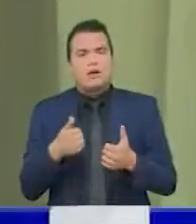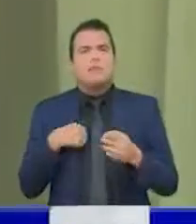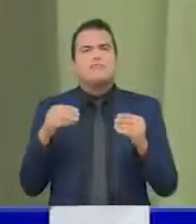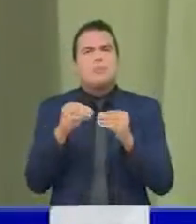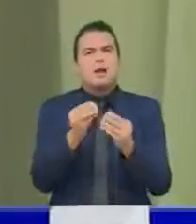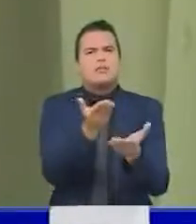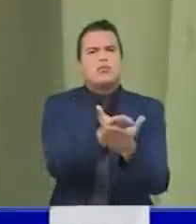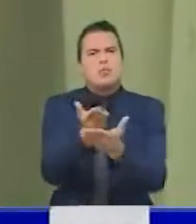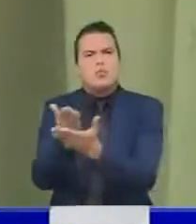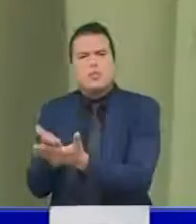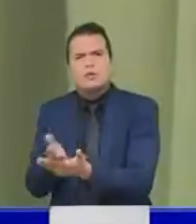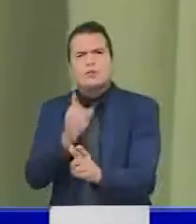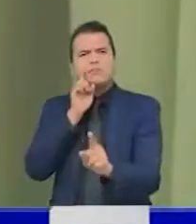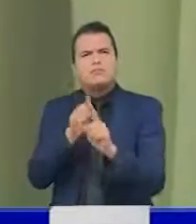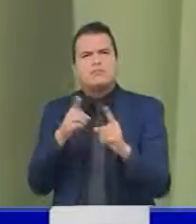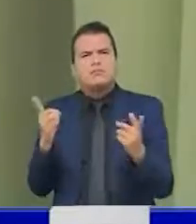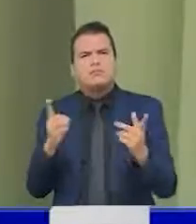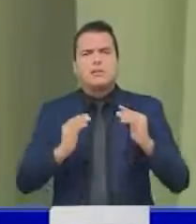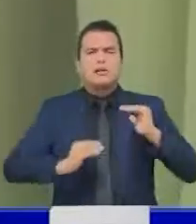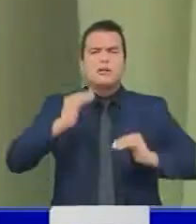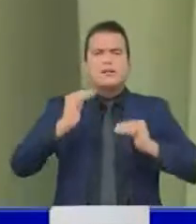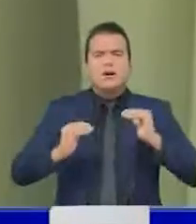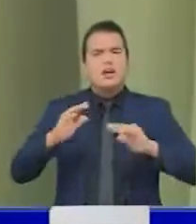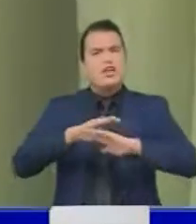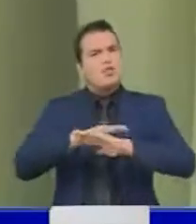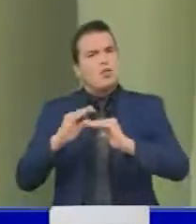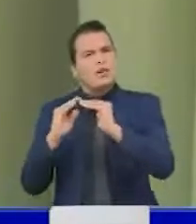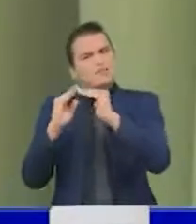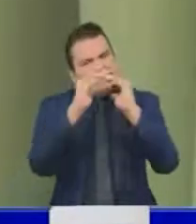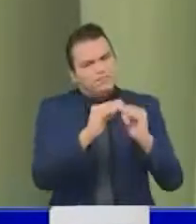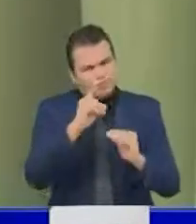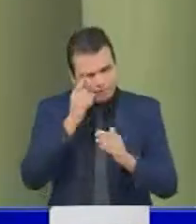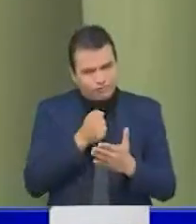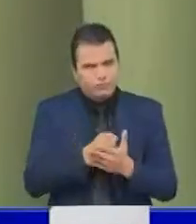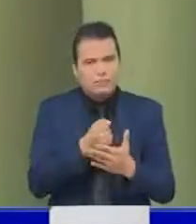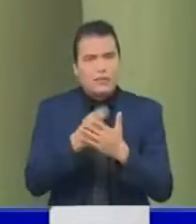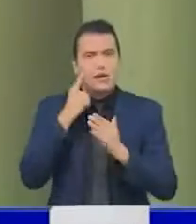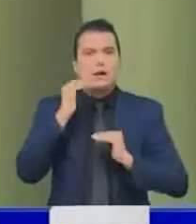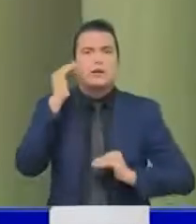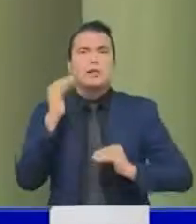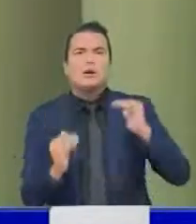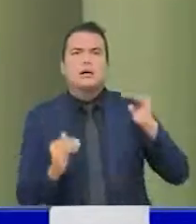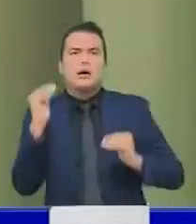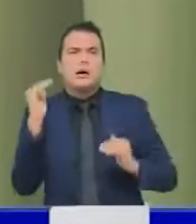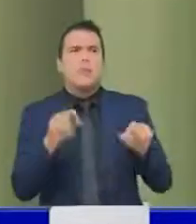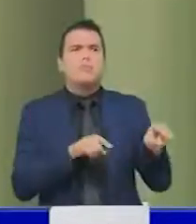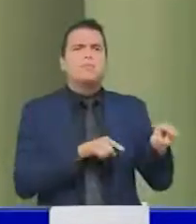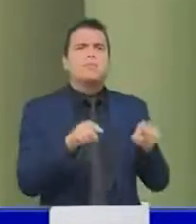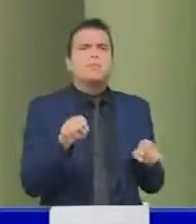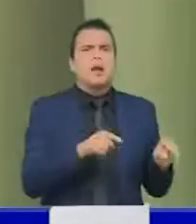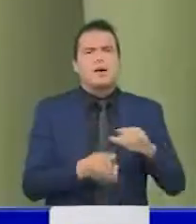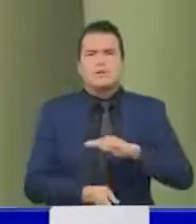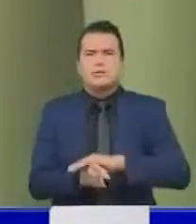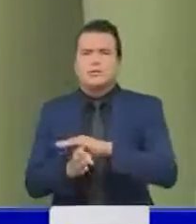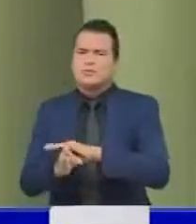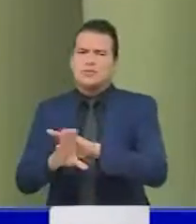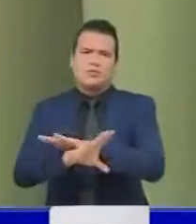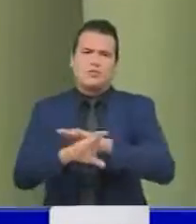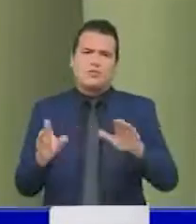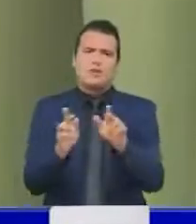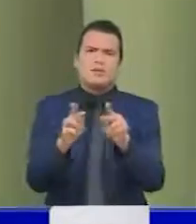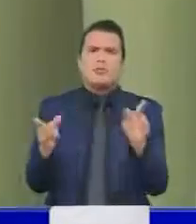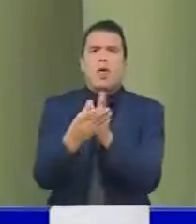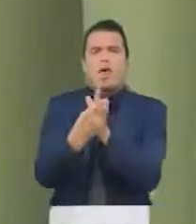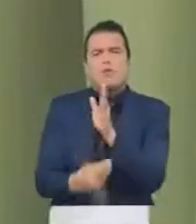y propuestas para el cierre de la brecha social no podemos seguir ampliando la brecha social no podemos aumentar el número